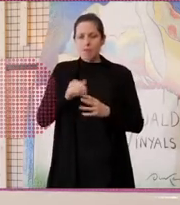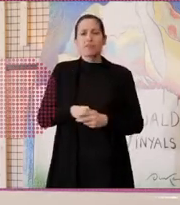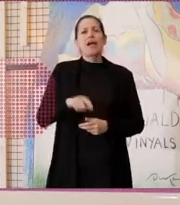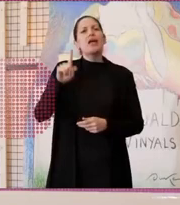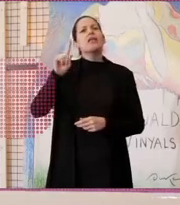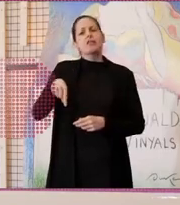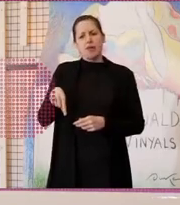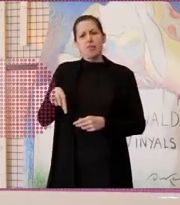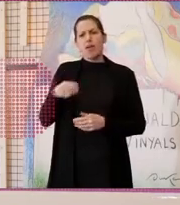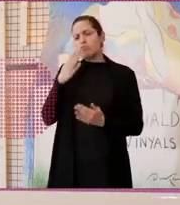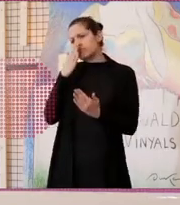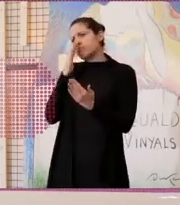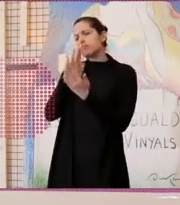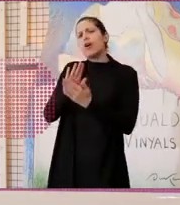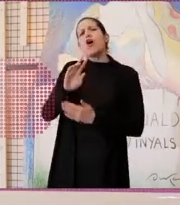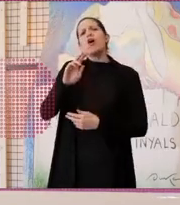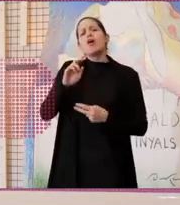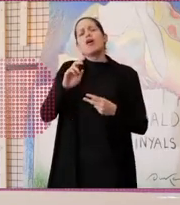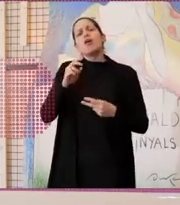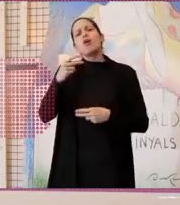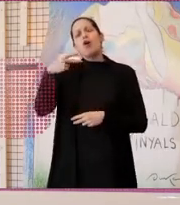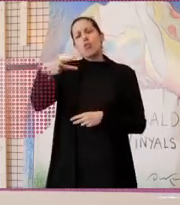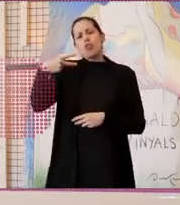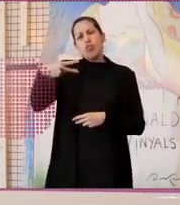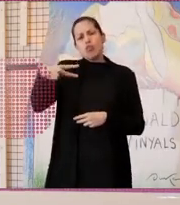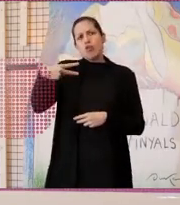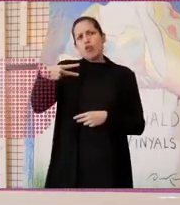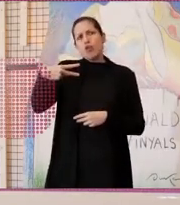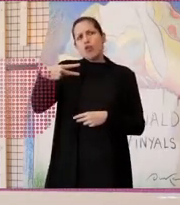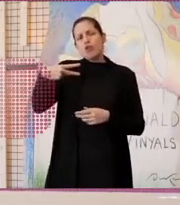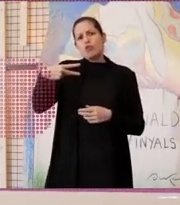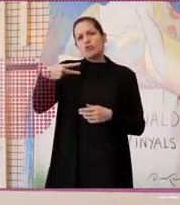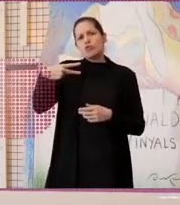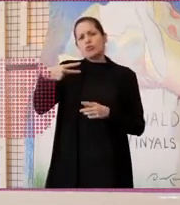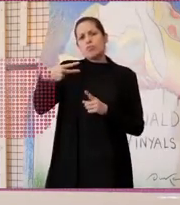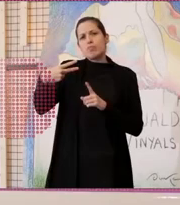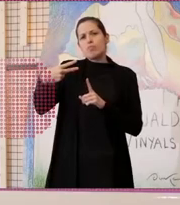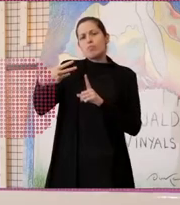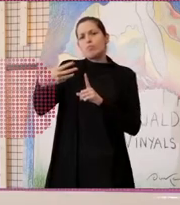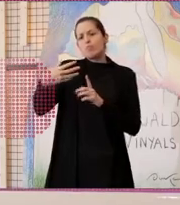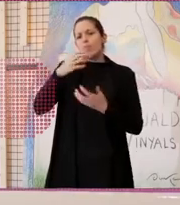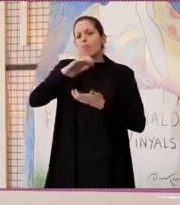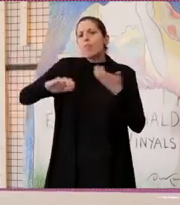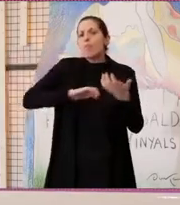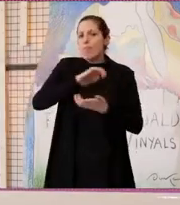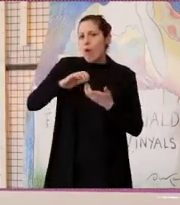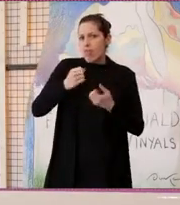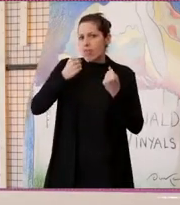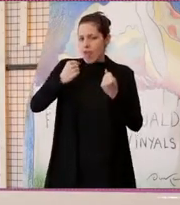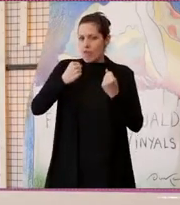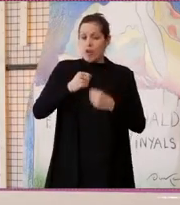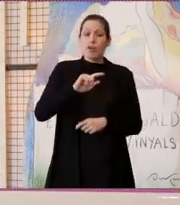básicamente las otras dos grandes bloques de violencia uno la violencia sexual Así que abrimos en el año